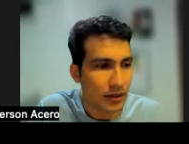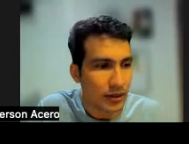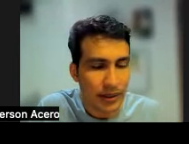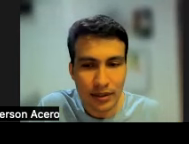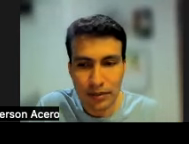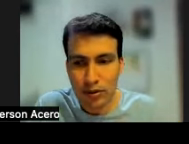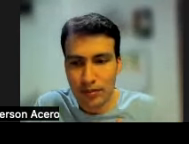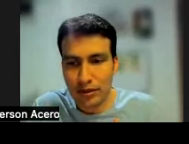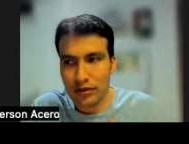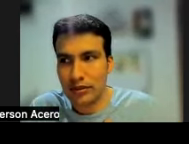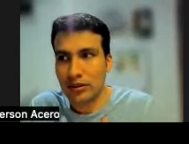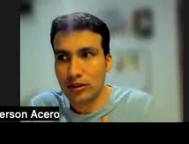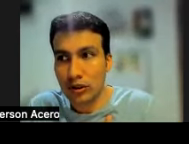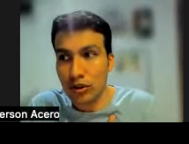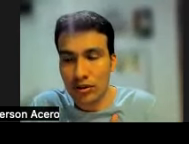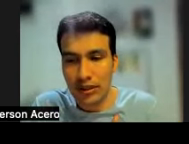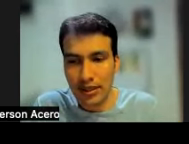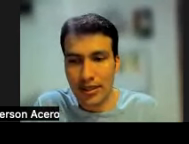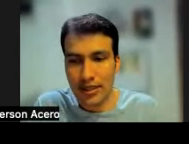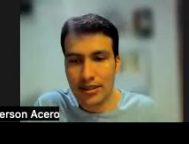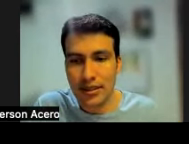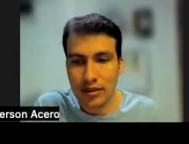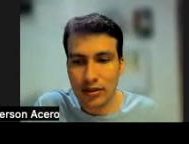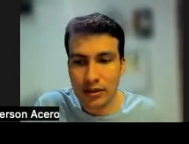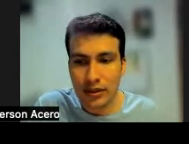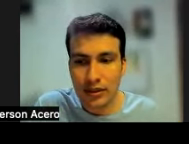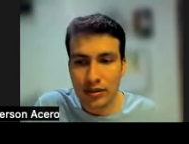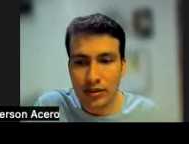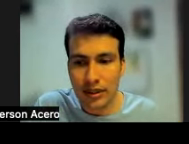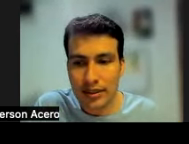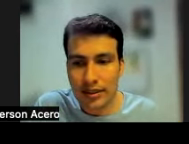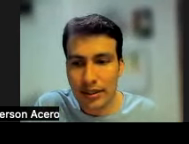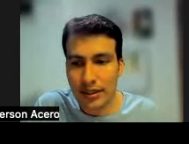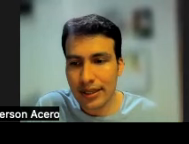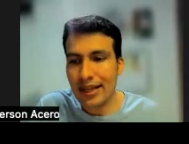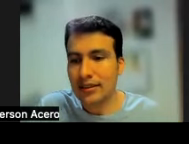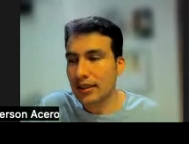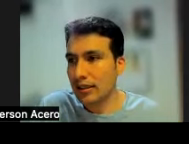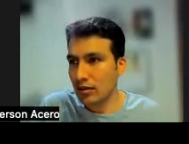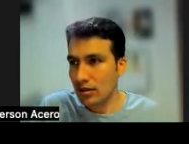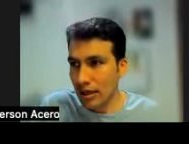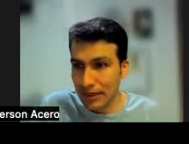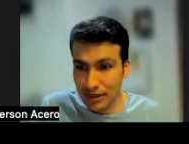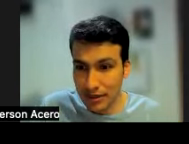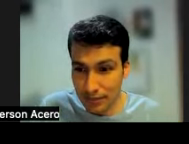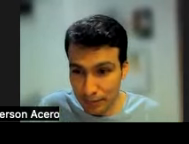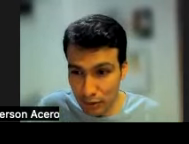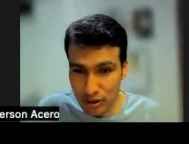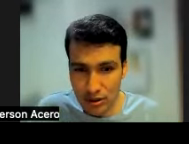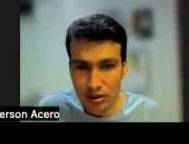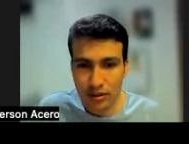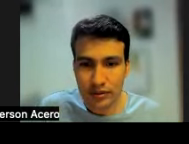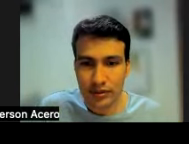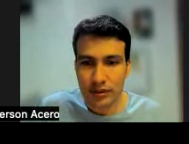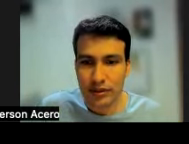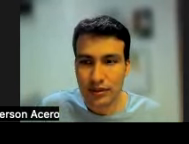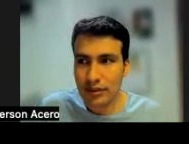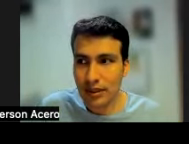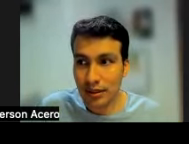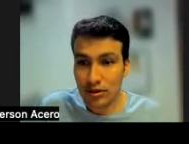empleando ese pronombre, ¿no? Yo he decidido. Entonces, realza retóricamente esa